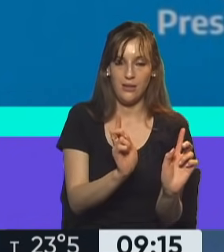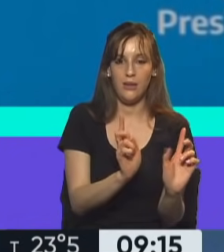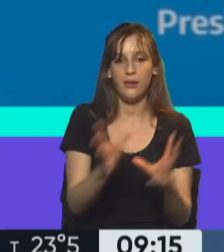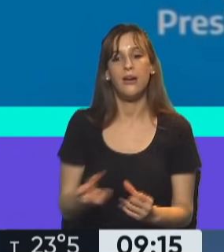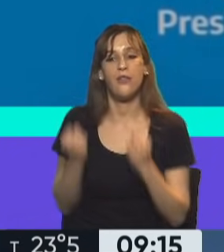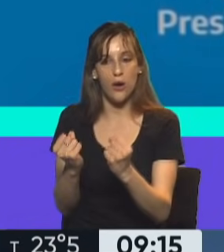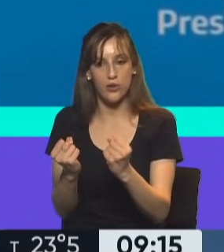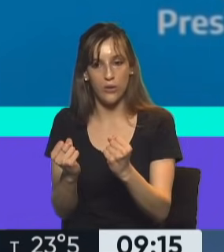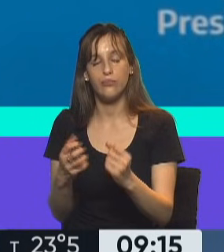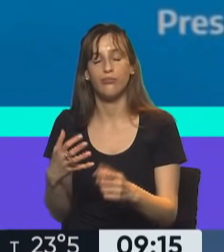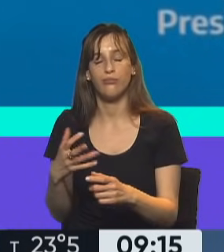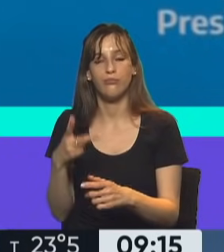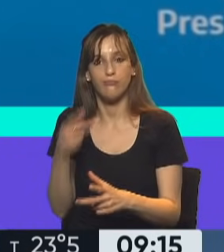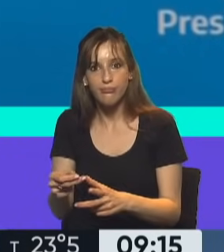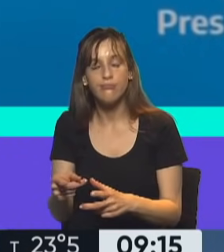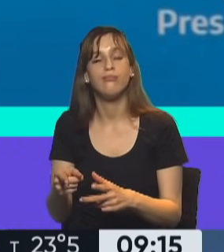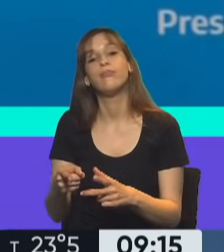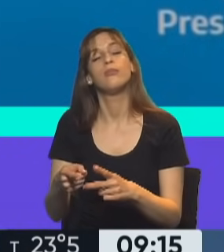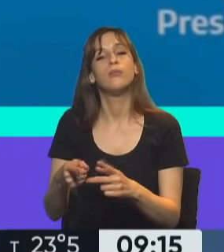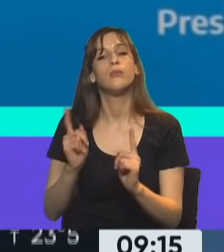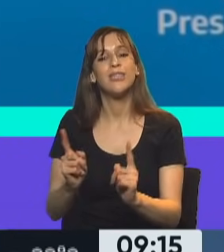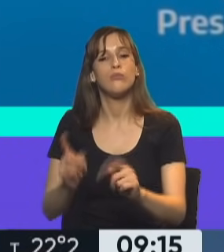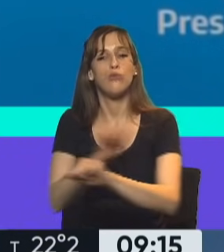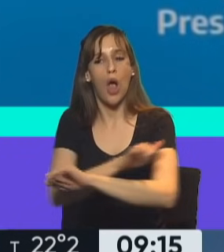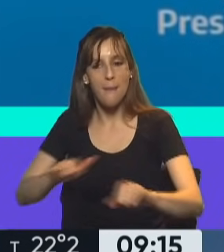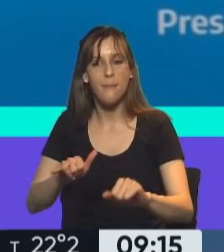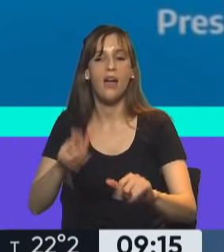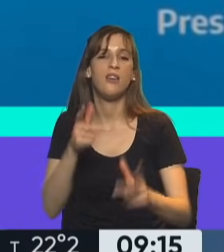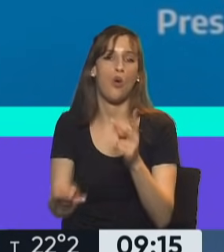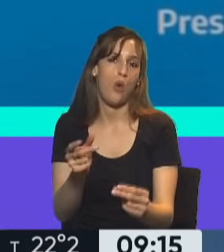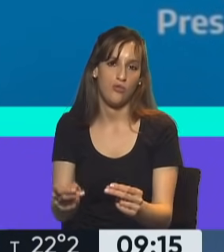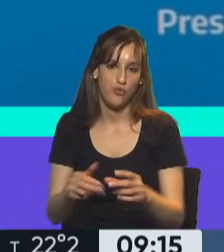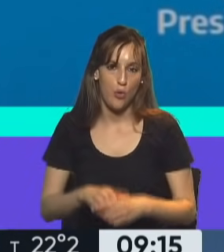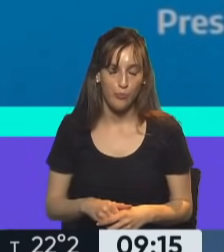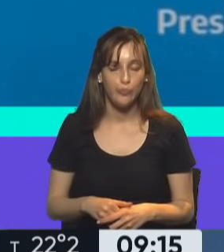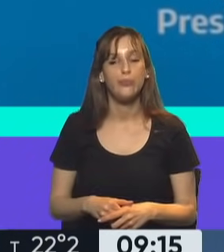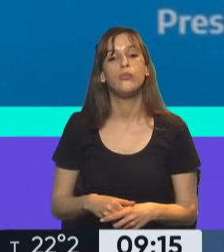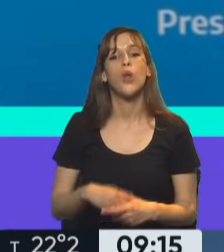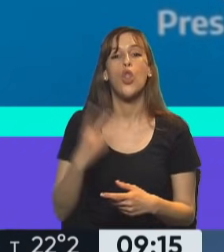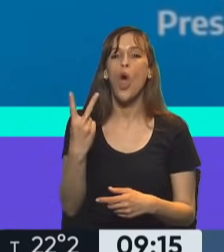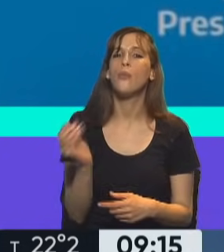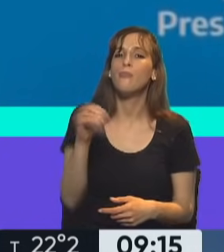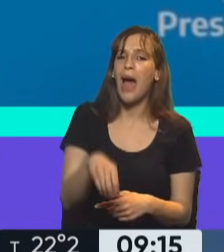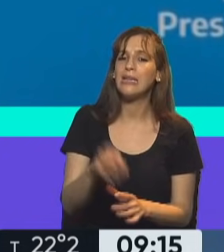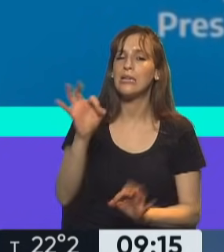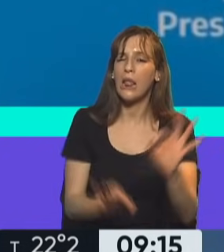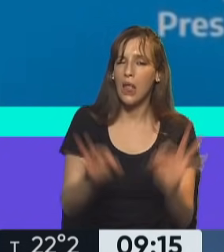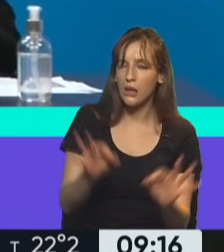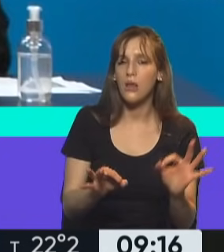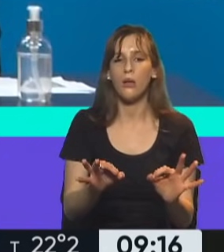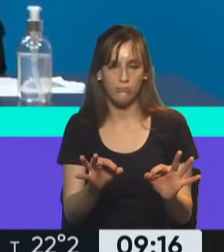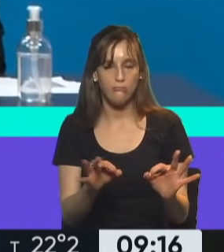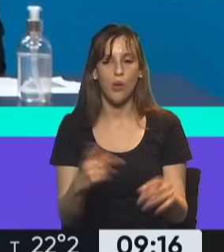fuimos avanzando con nuestra campaña de vacunación. Y 2 estrategias más que estamos tomando